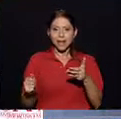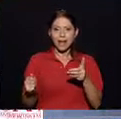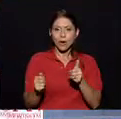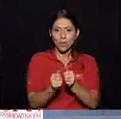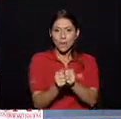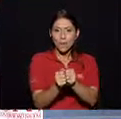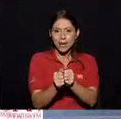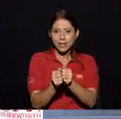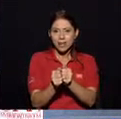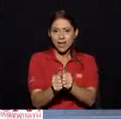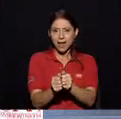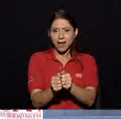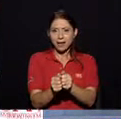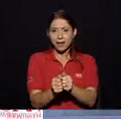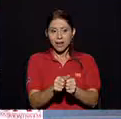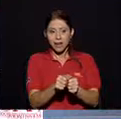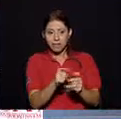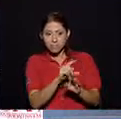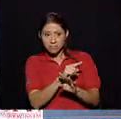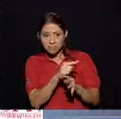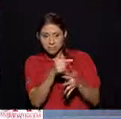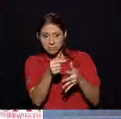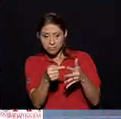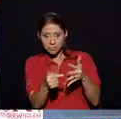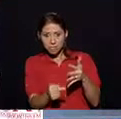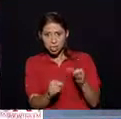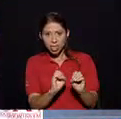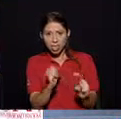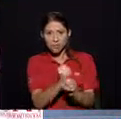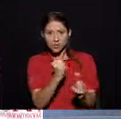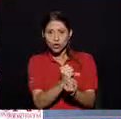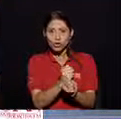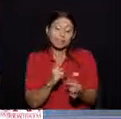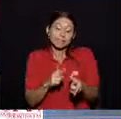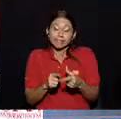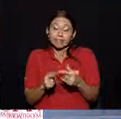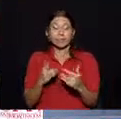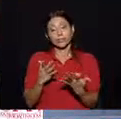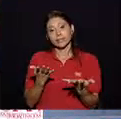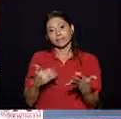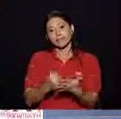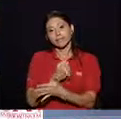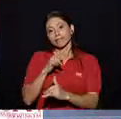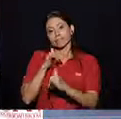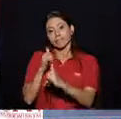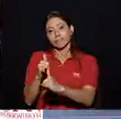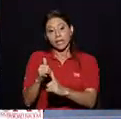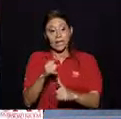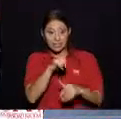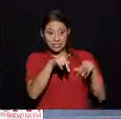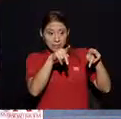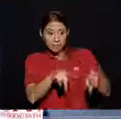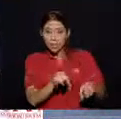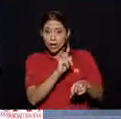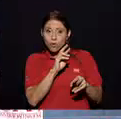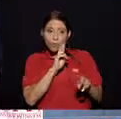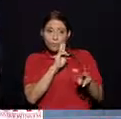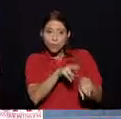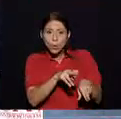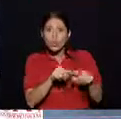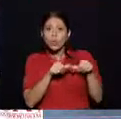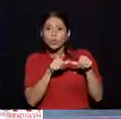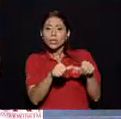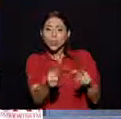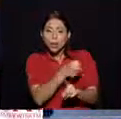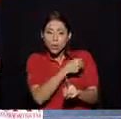integral que es compleja, pero si logramos ir abriendo, por ejemplo, ahorita estamos haciendo un trabajo con la caja en algunos hospitales que ahora vamos a ir